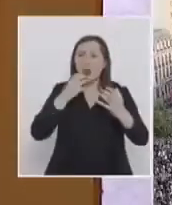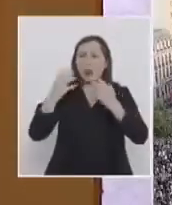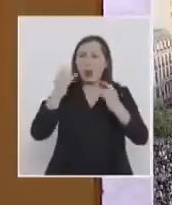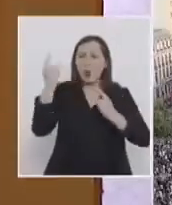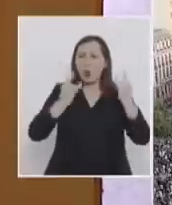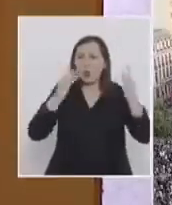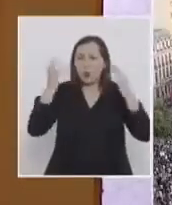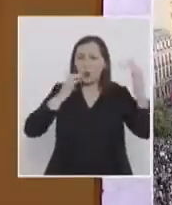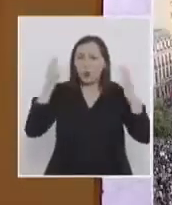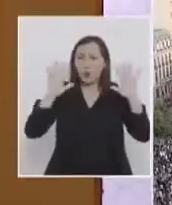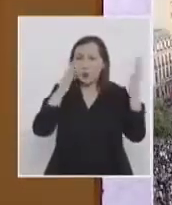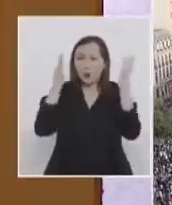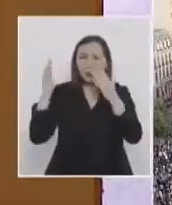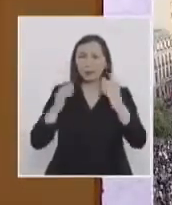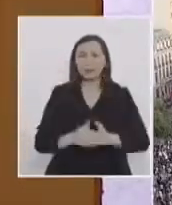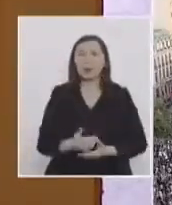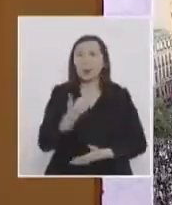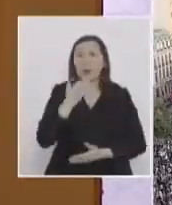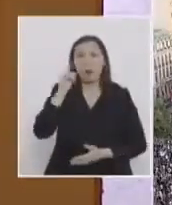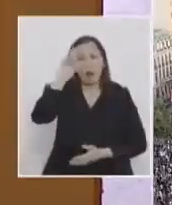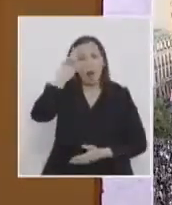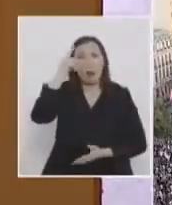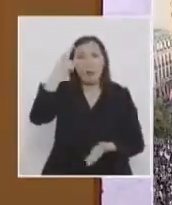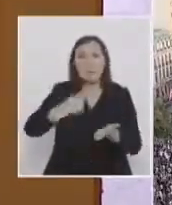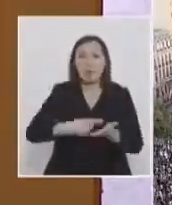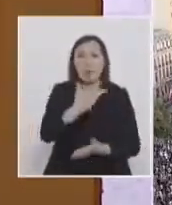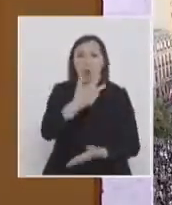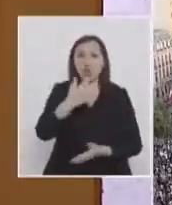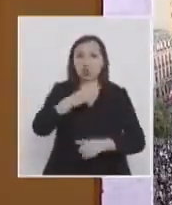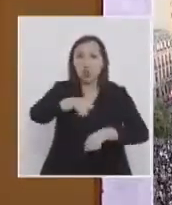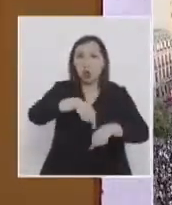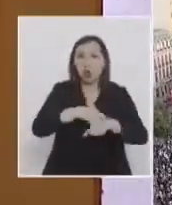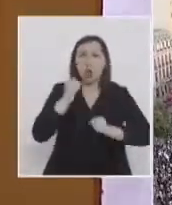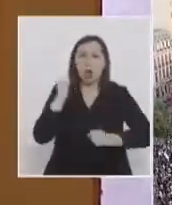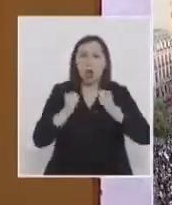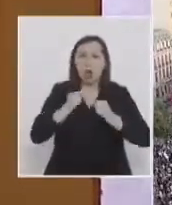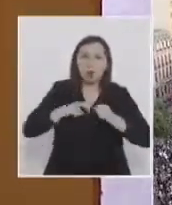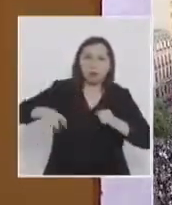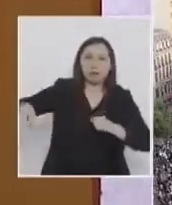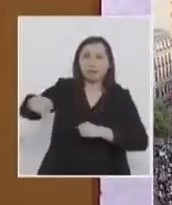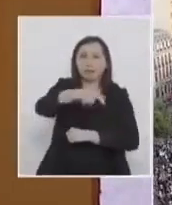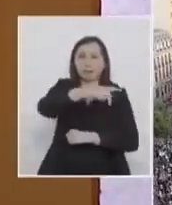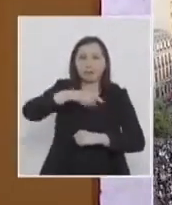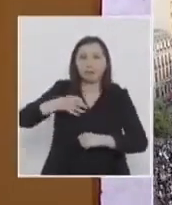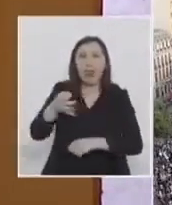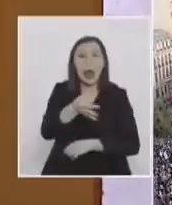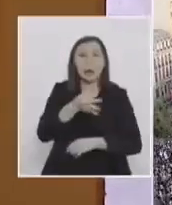Y algunos se acordarán también de las 1.800 horas corriendo alrededor de la moneda por la educación.